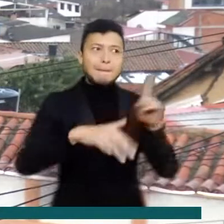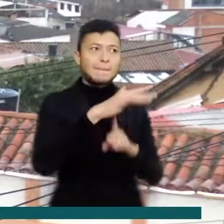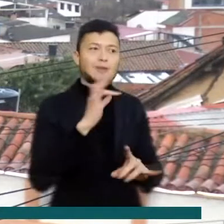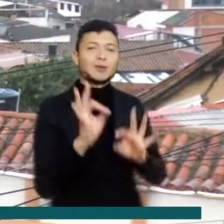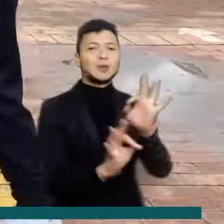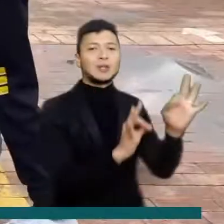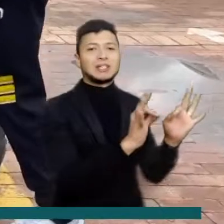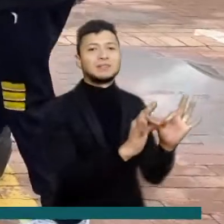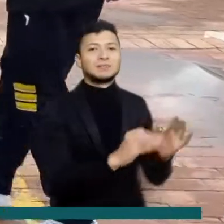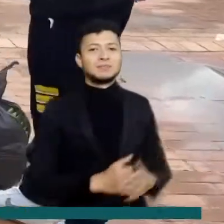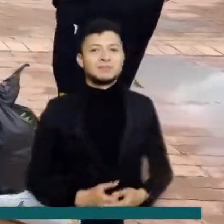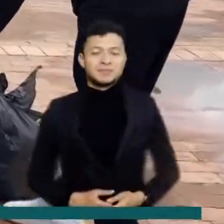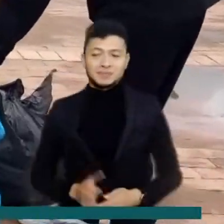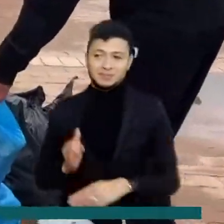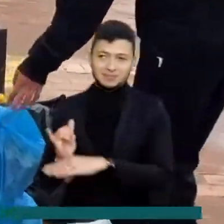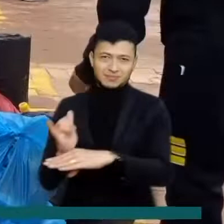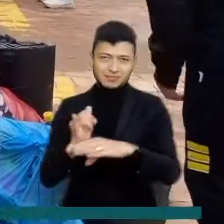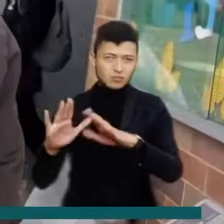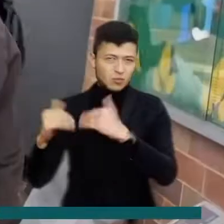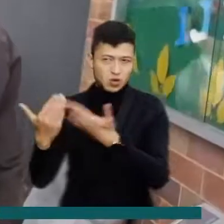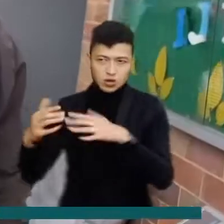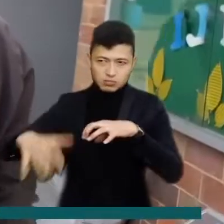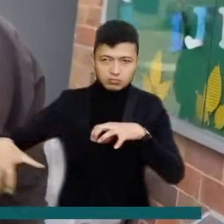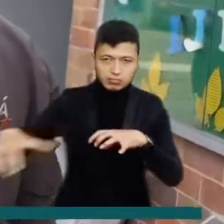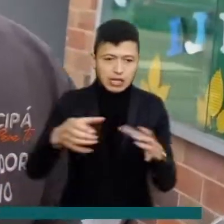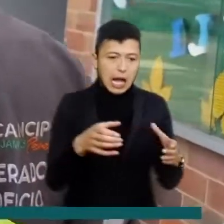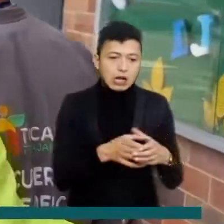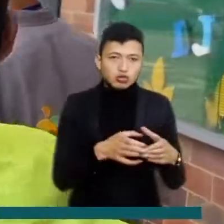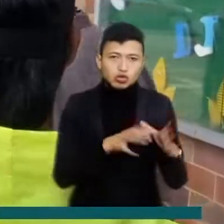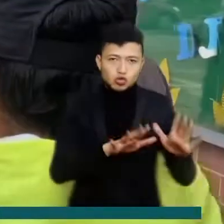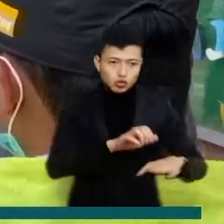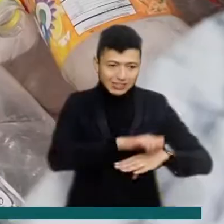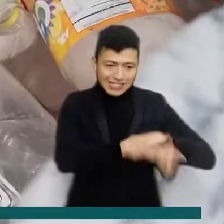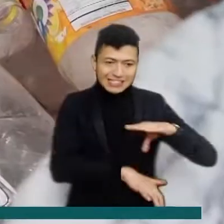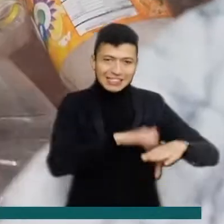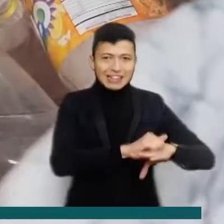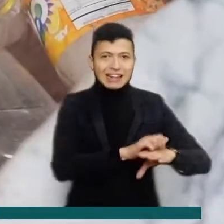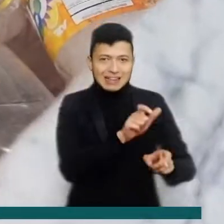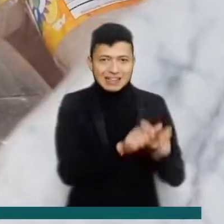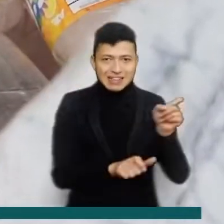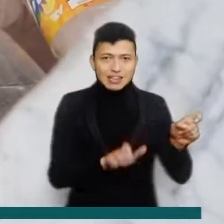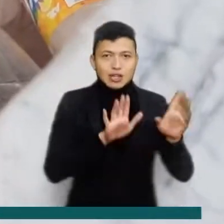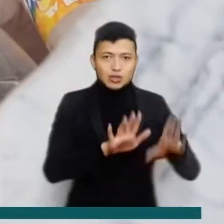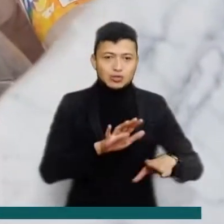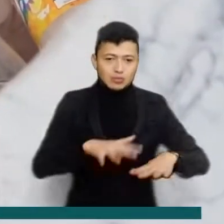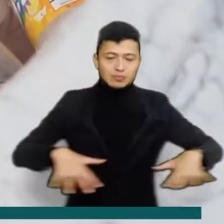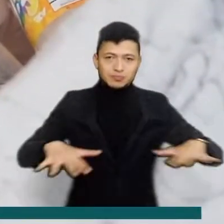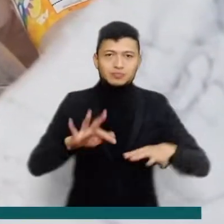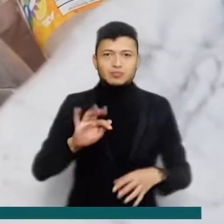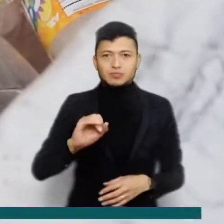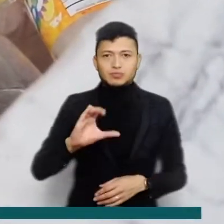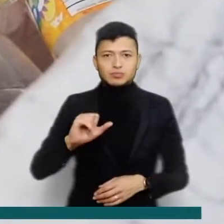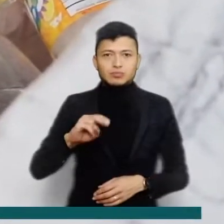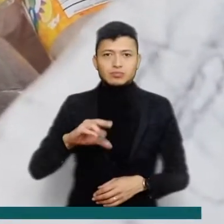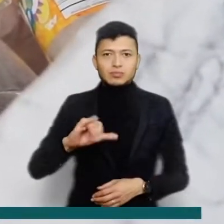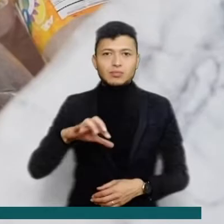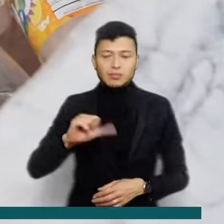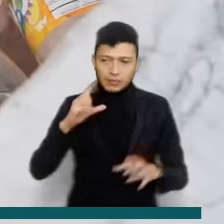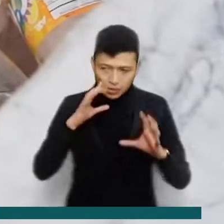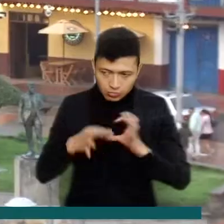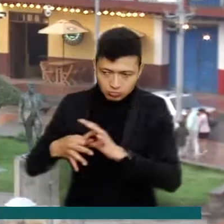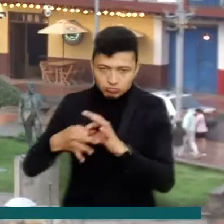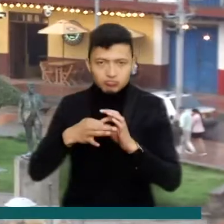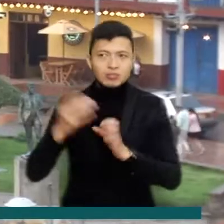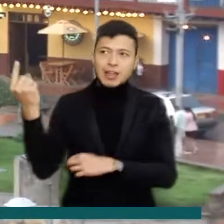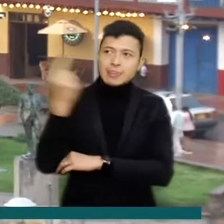ambiente. Instituciones educativas y asociaciones de recicladores de Tocancipá se unieron para llevar a cabo jornadas de reciclaje que